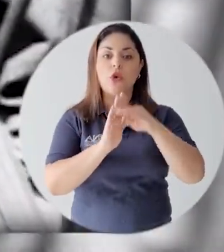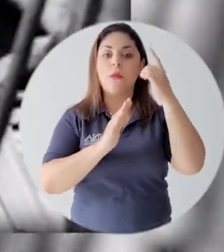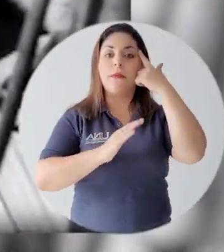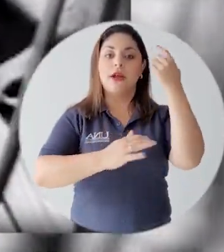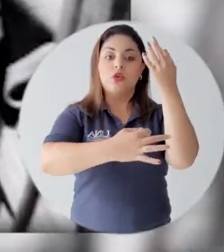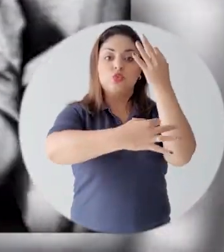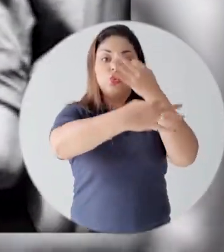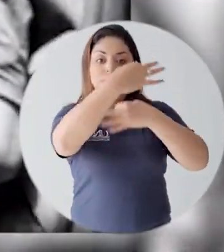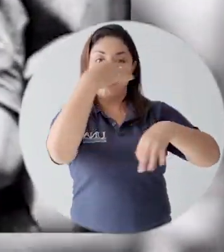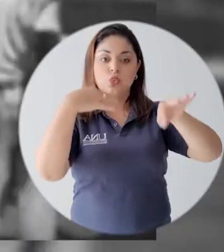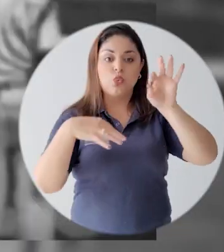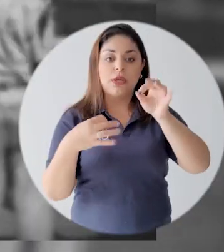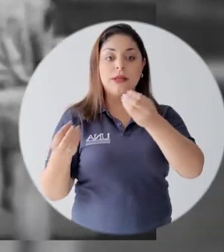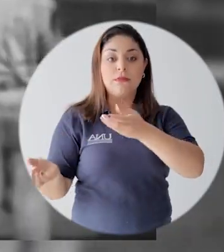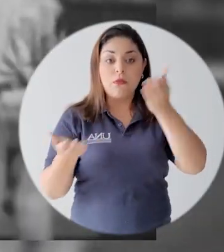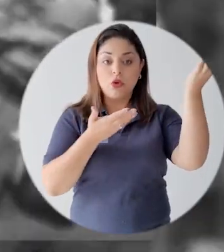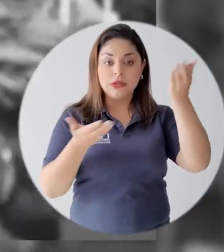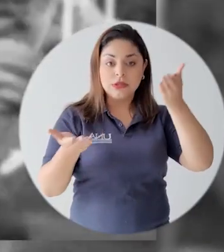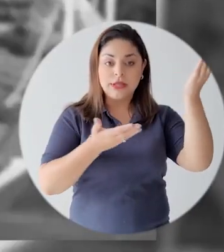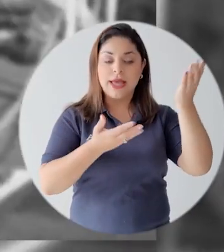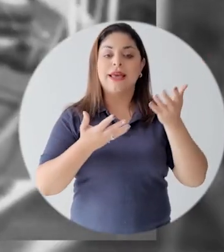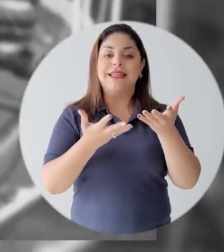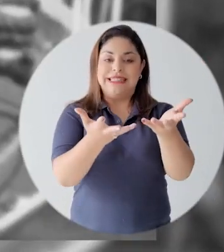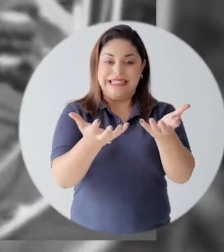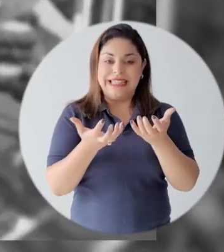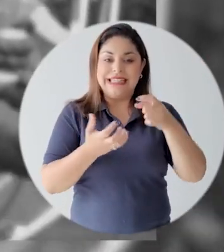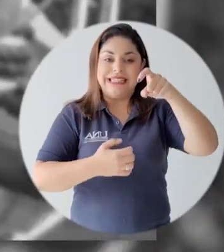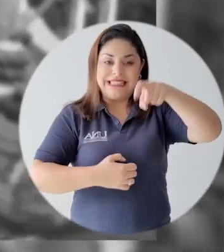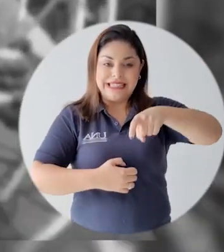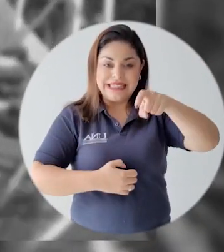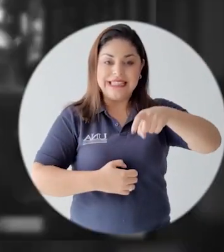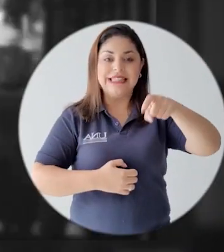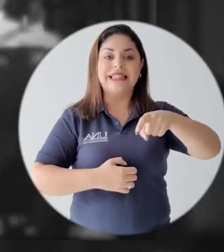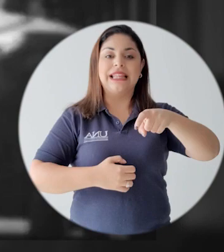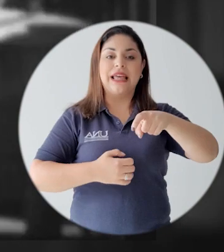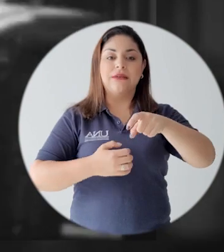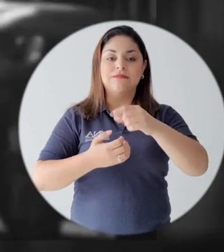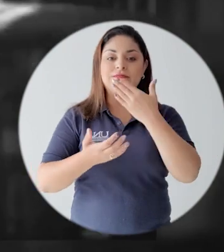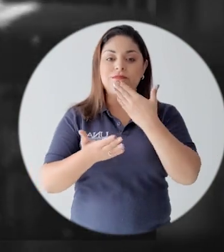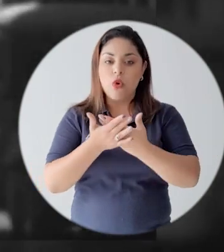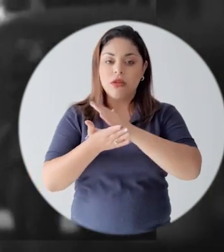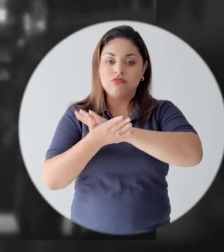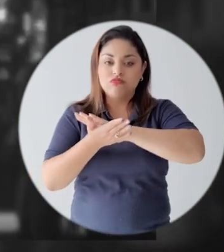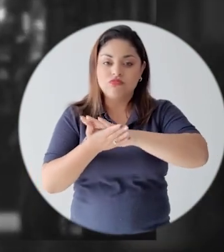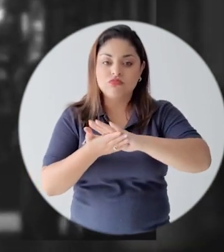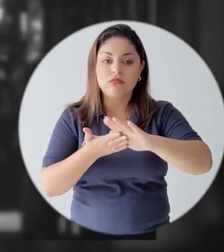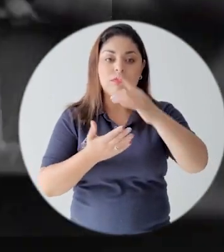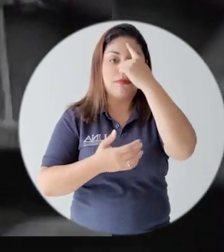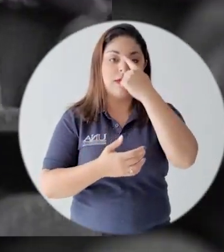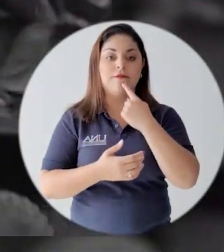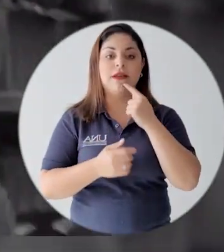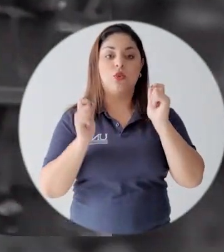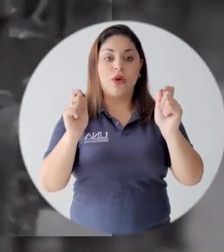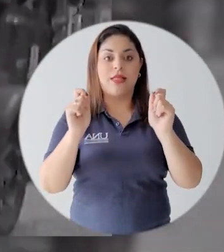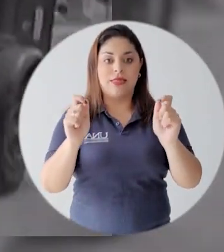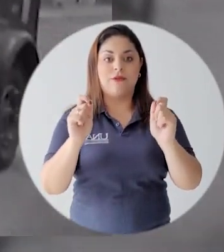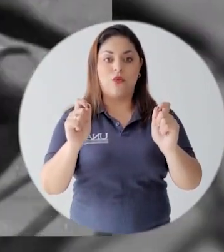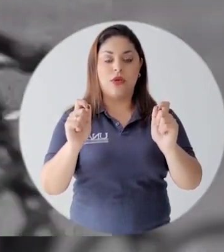a la sustitución de importaciones necesitaba ampliar y diversificar el perfil educativo de la